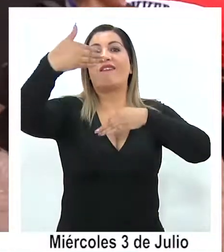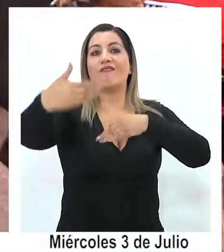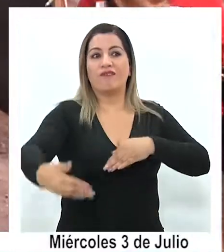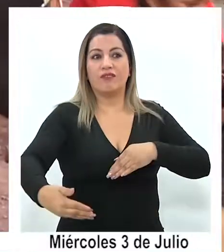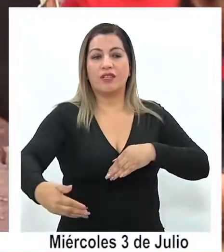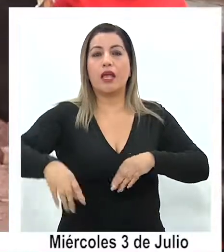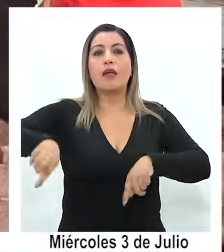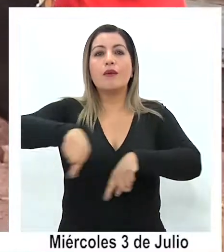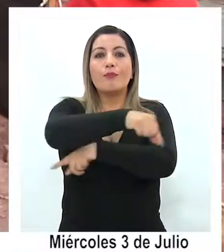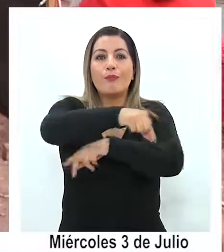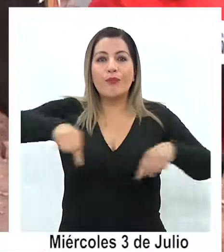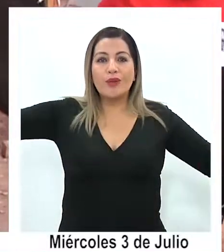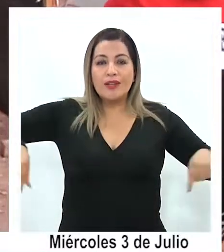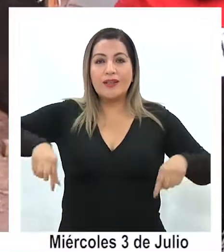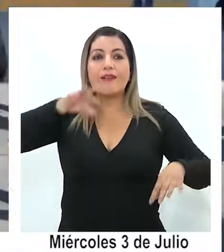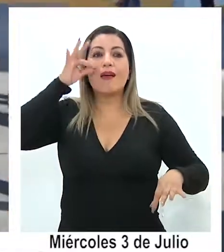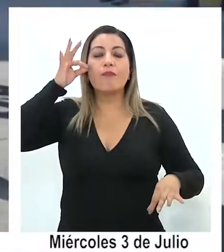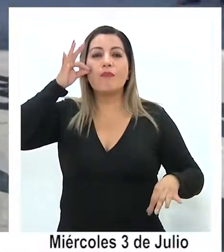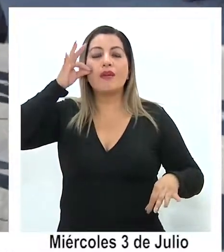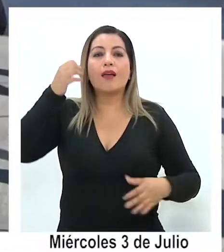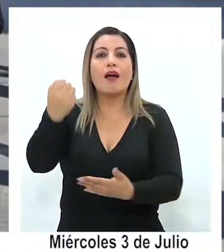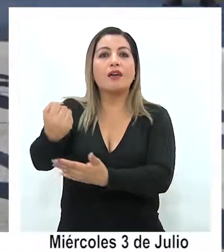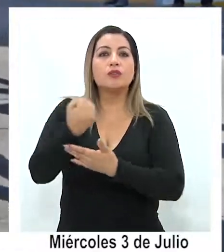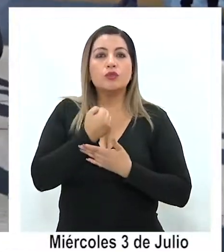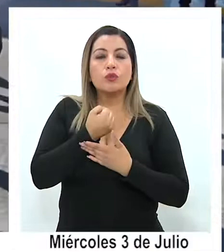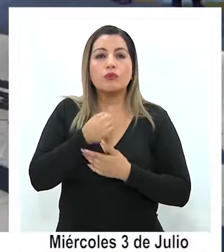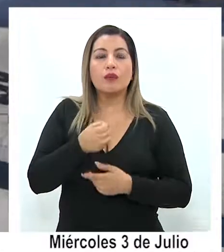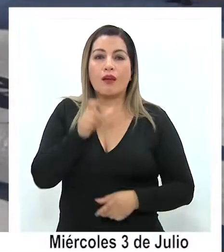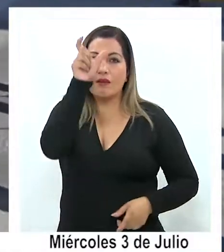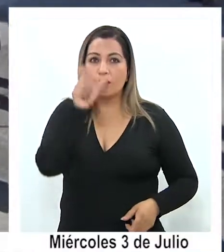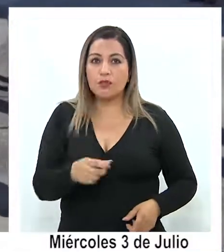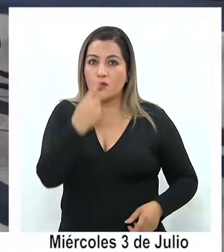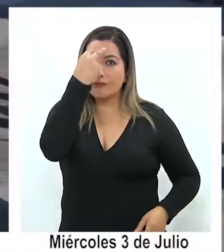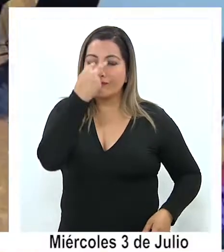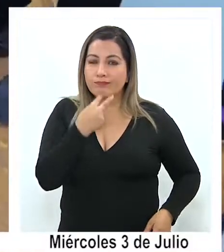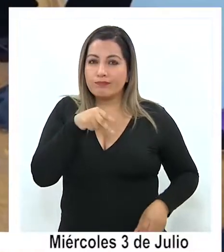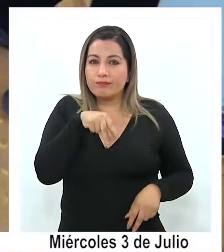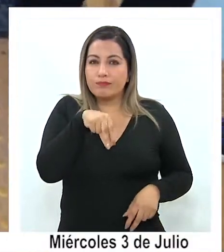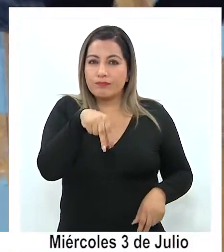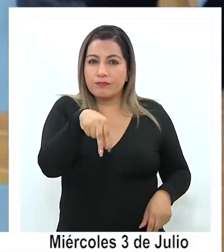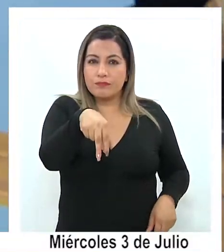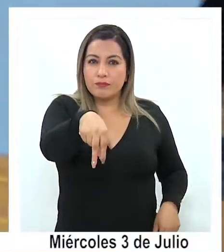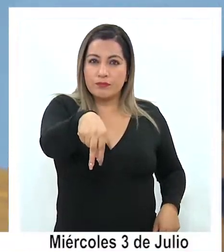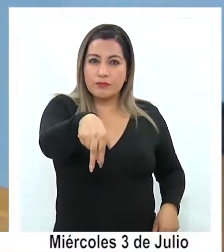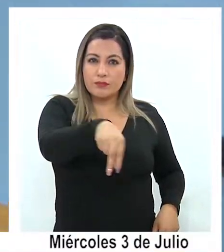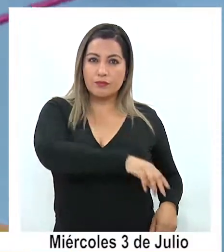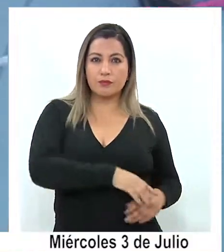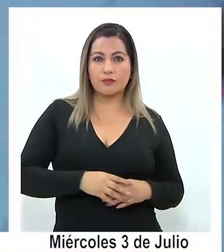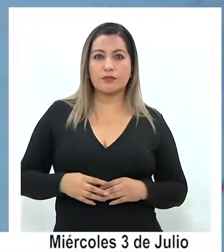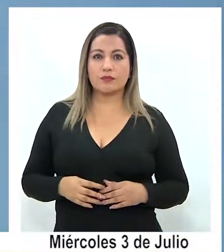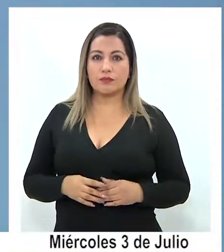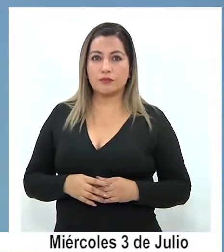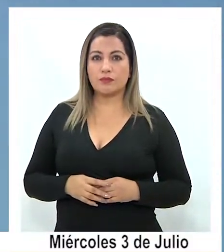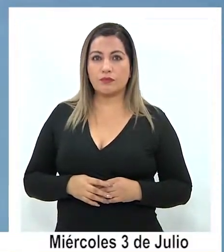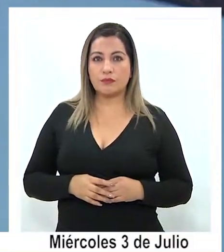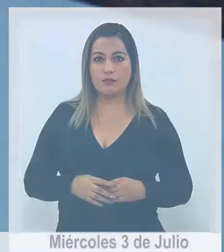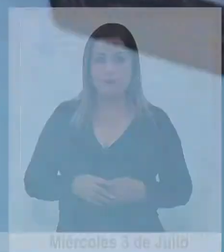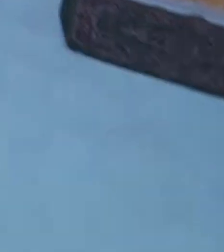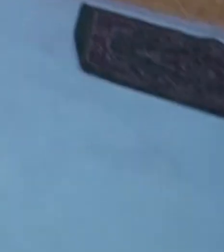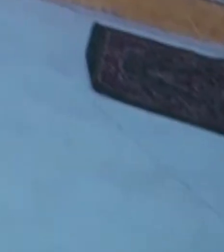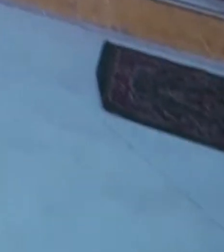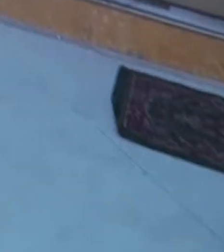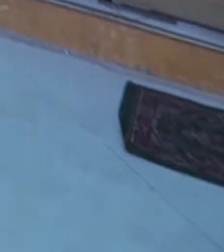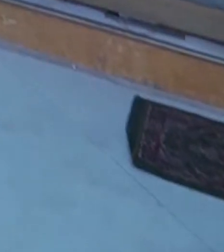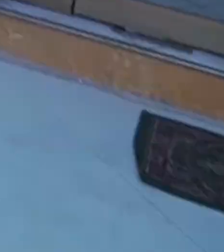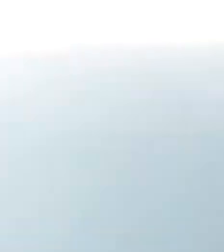sobre la línea amarilla que sirve de guía a las personas con discapacidad visual. El sistema es el acceso, lo tenemos que cambiar de línea amarilla porque